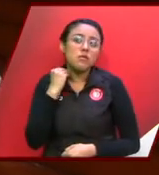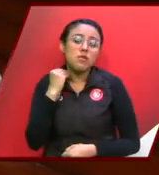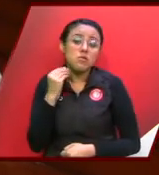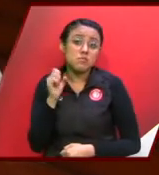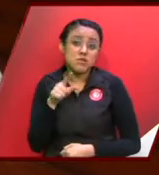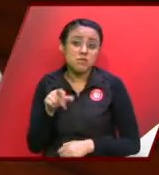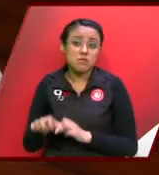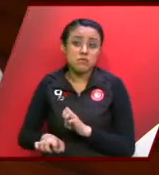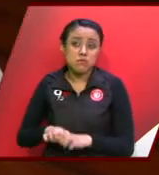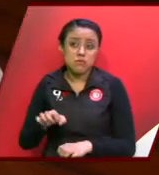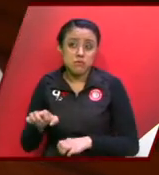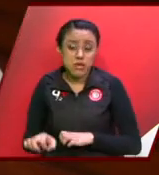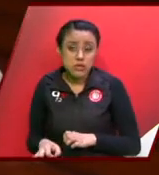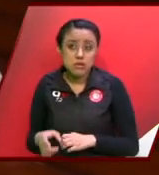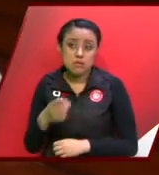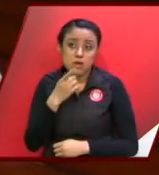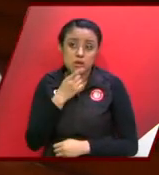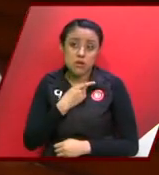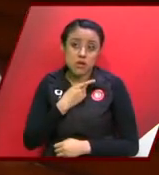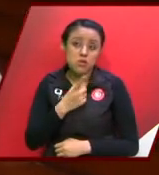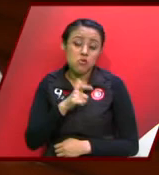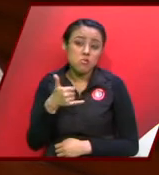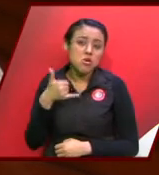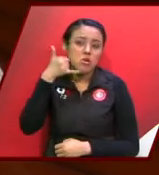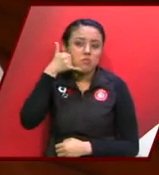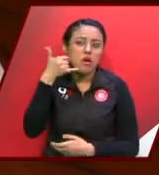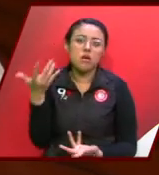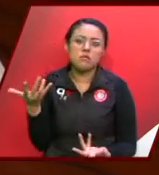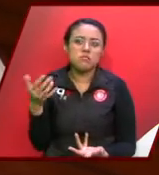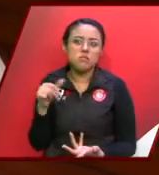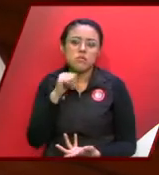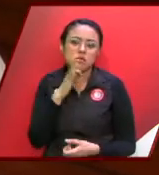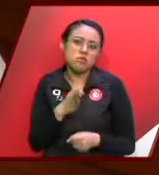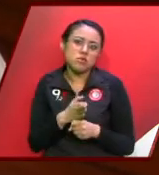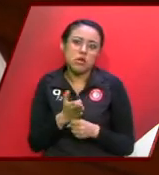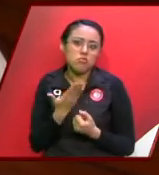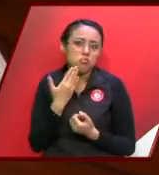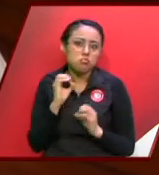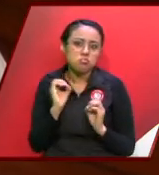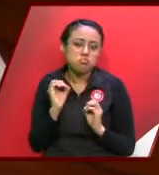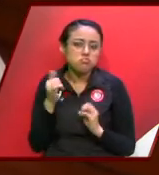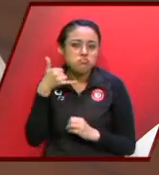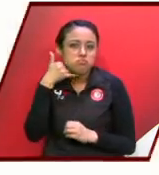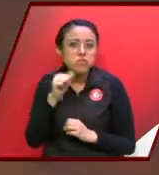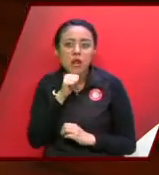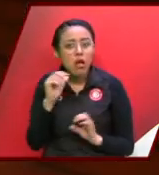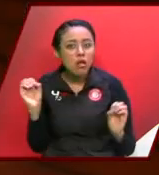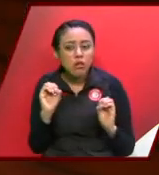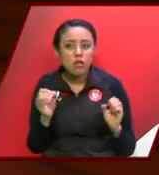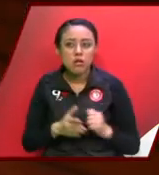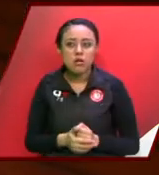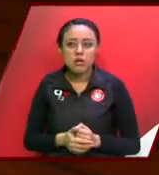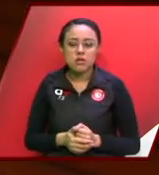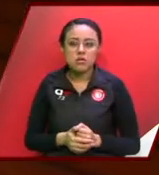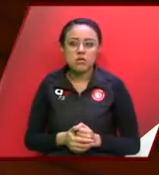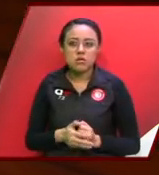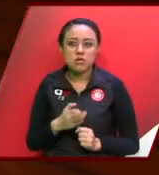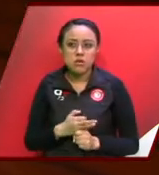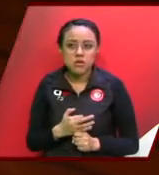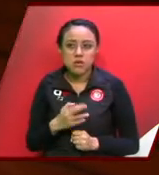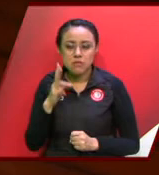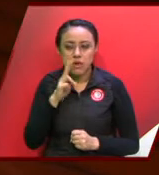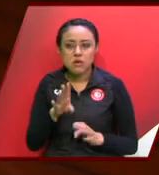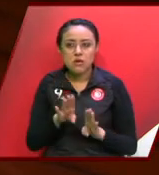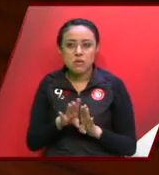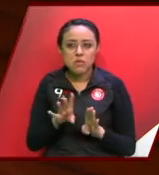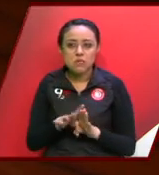empresa que él me llamaba, pero pues ya es el momento en que no me ha llamado. Una oportunidad de revisarlo con él